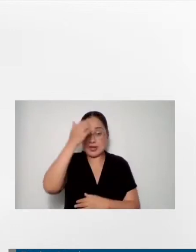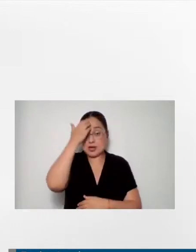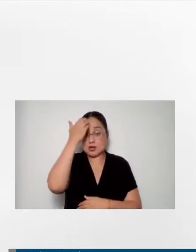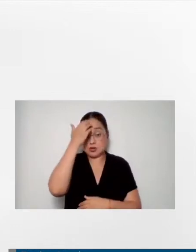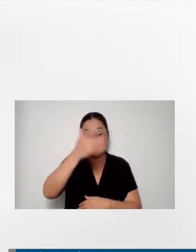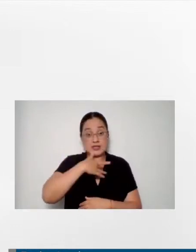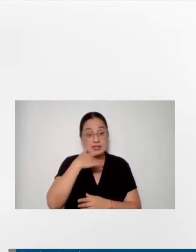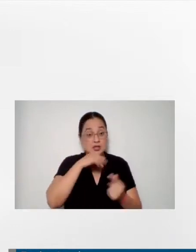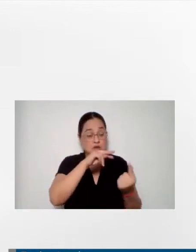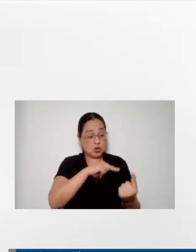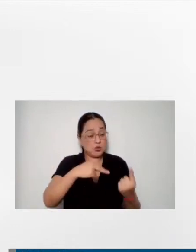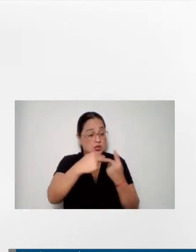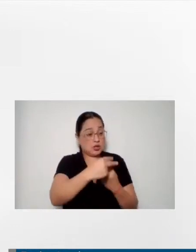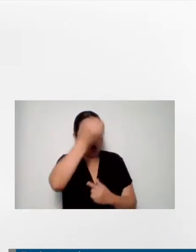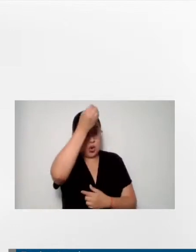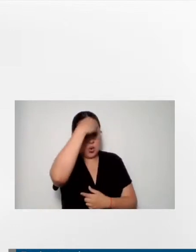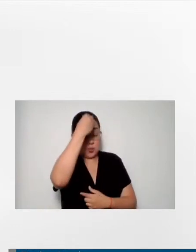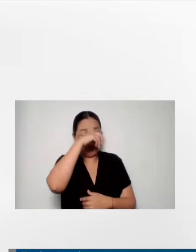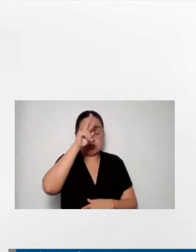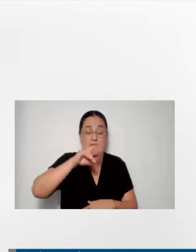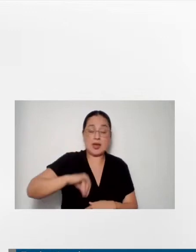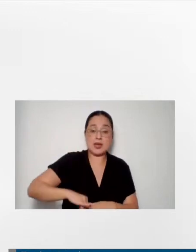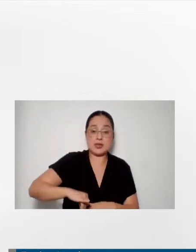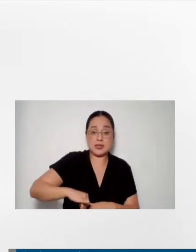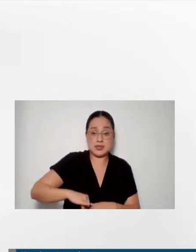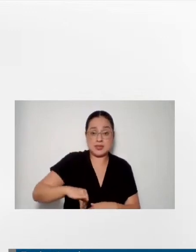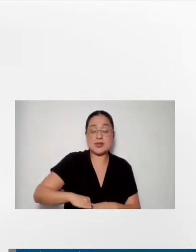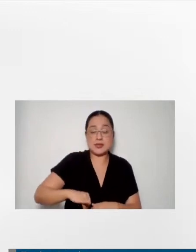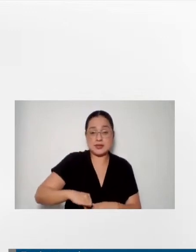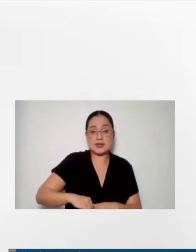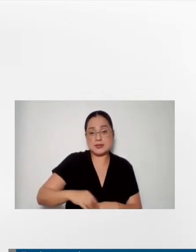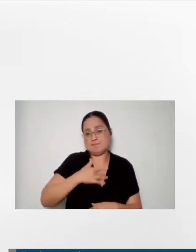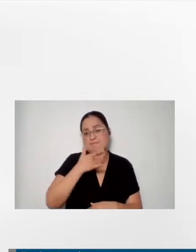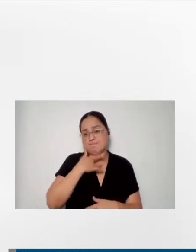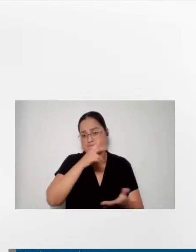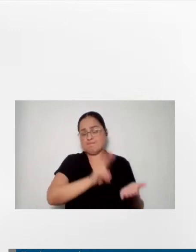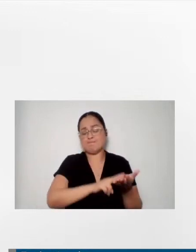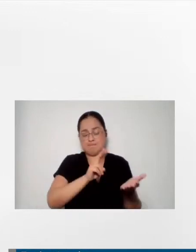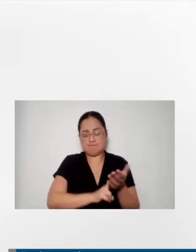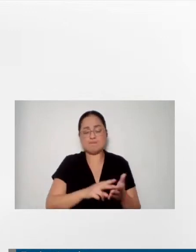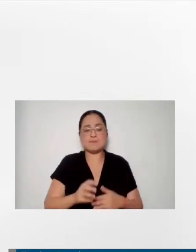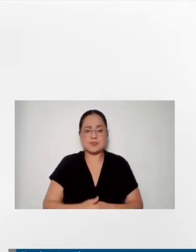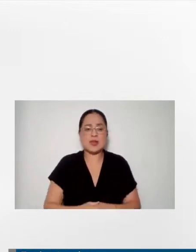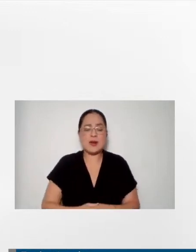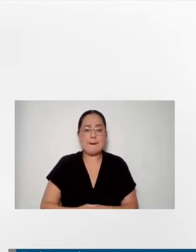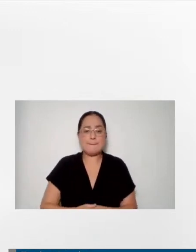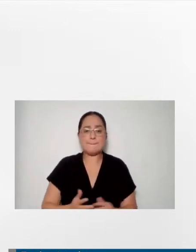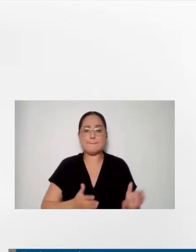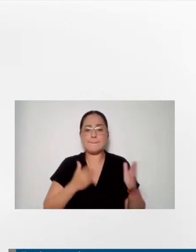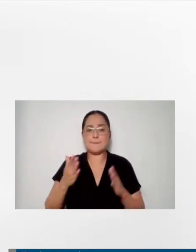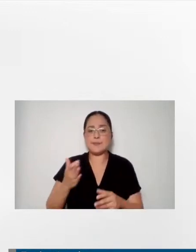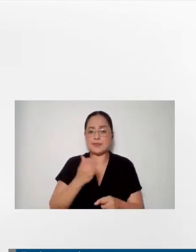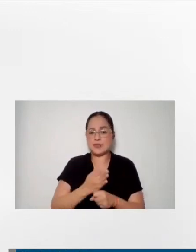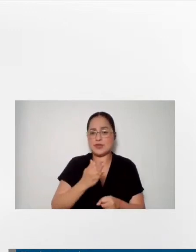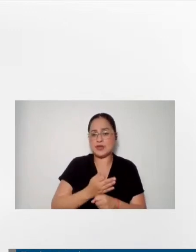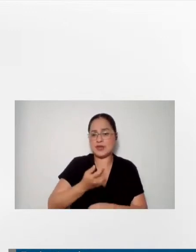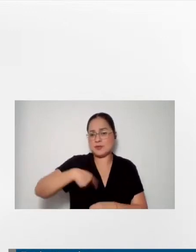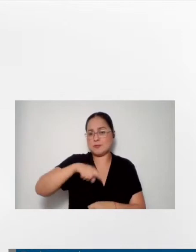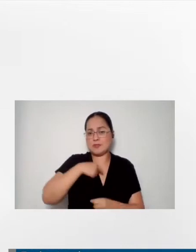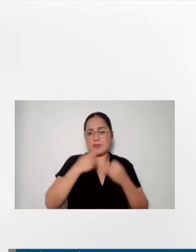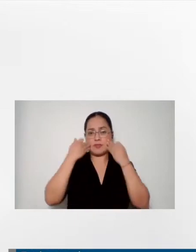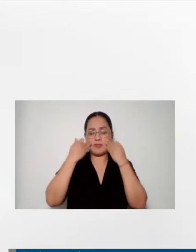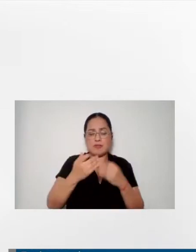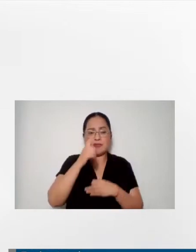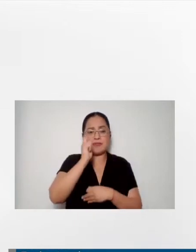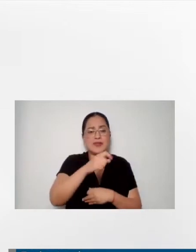perspectiva súper interesante y también que me parece muy valiosa, ¿no? que ahorita igual lo podemos ver cuando vayamos poniendo